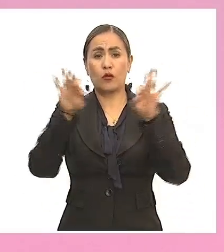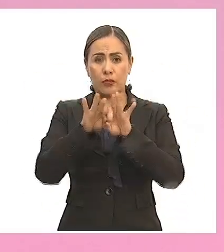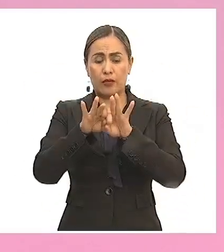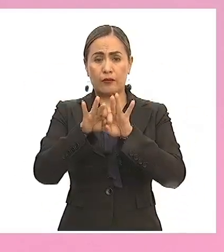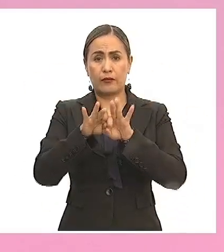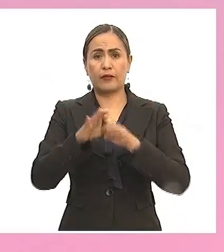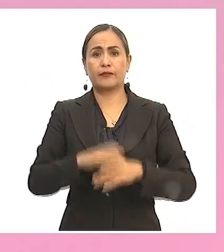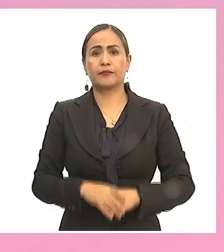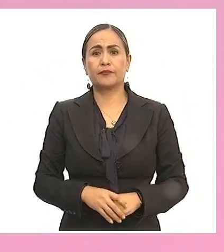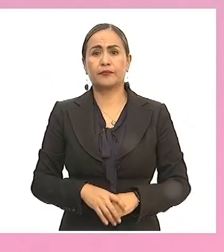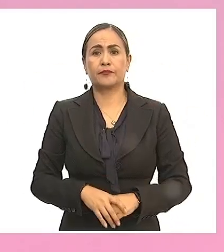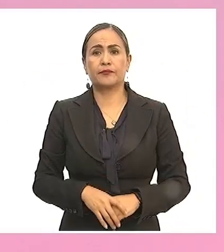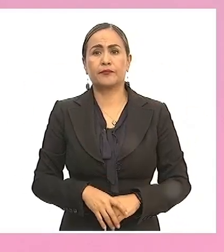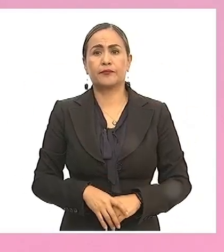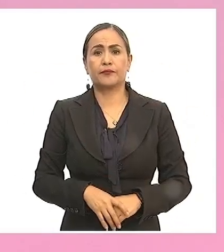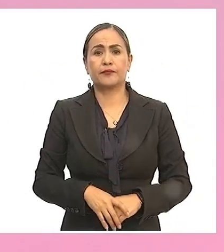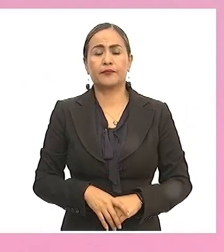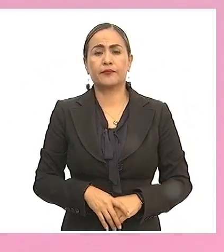adherirse